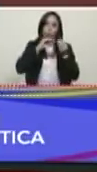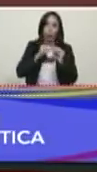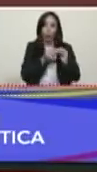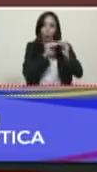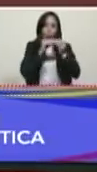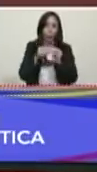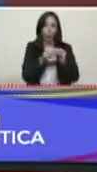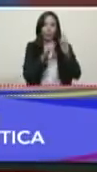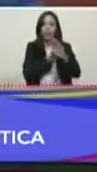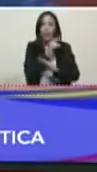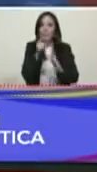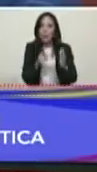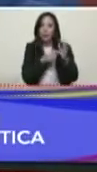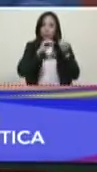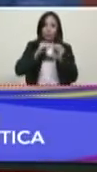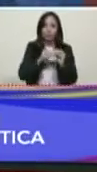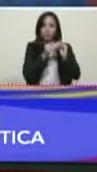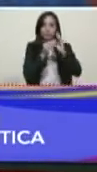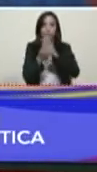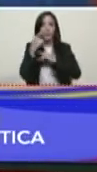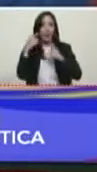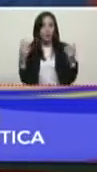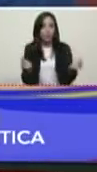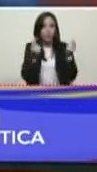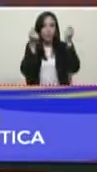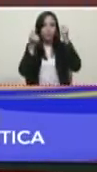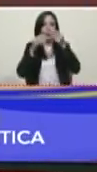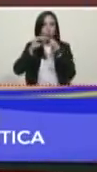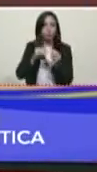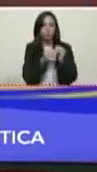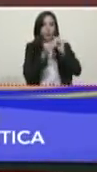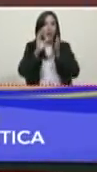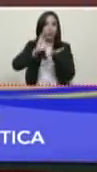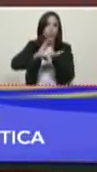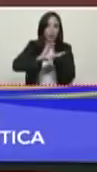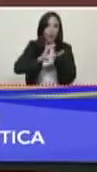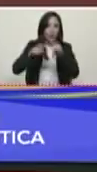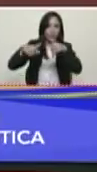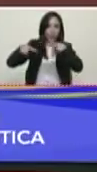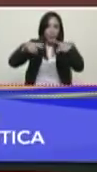ser mejorado vamos a recuperar reconstruir las ciudades